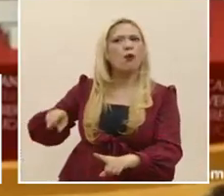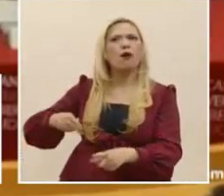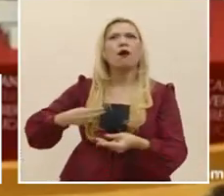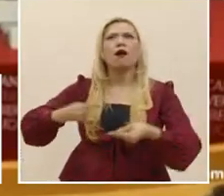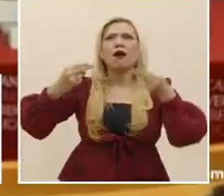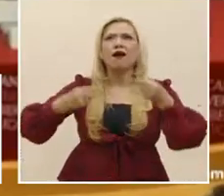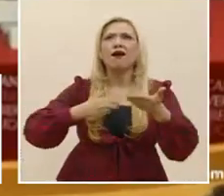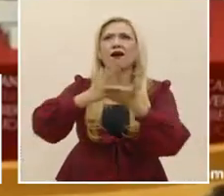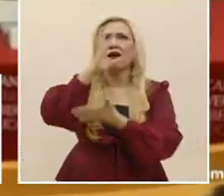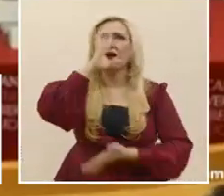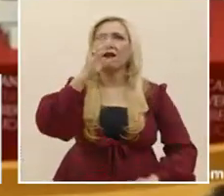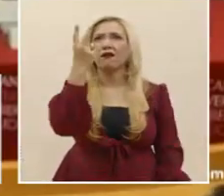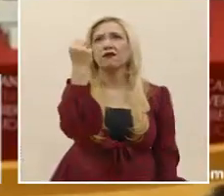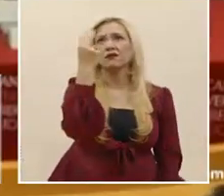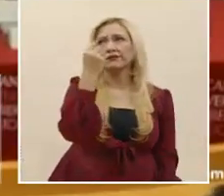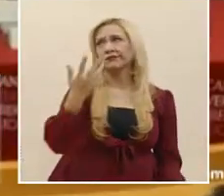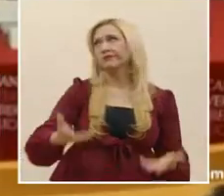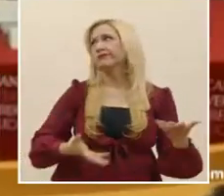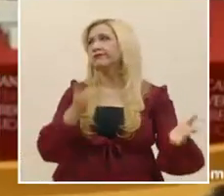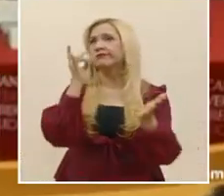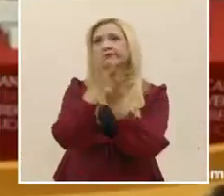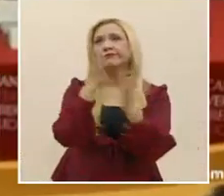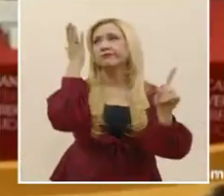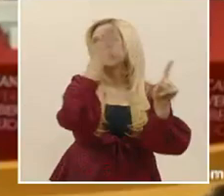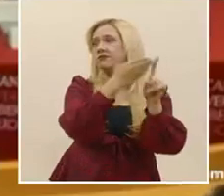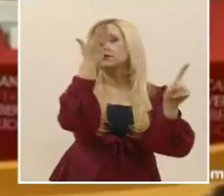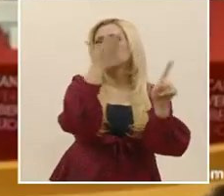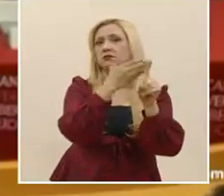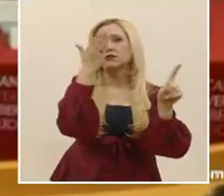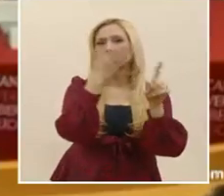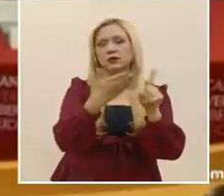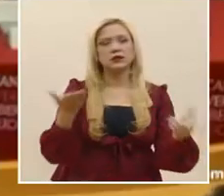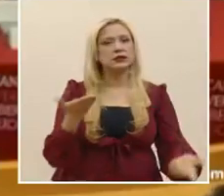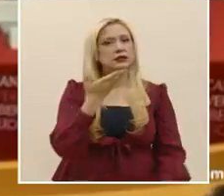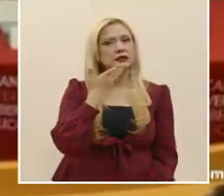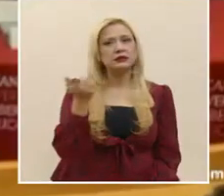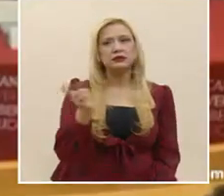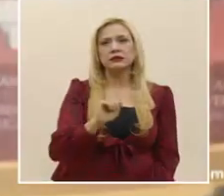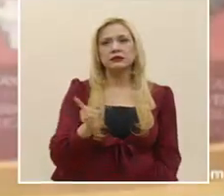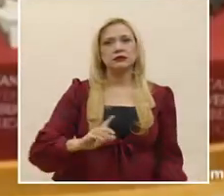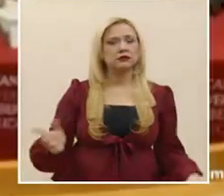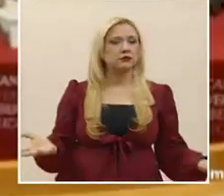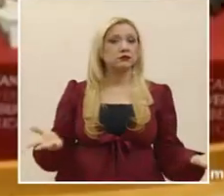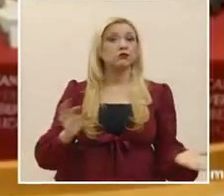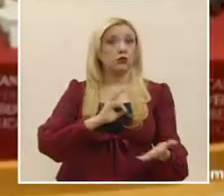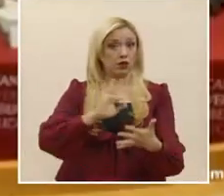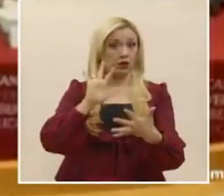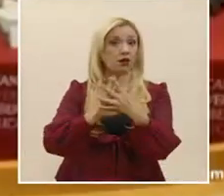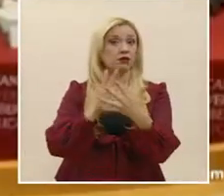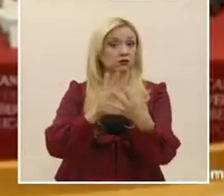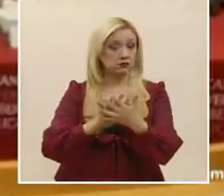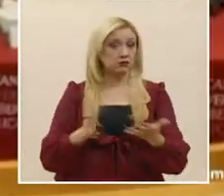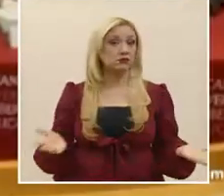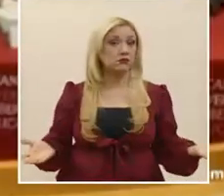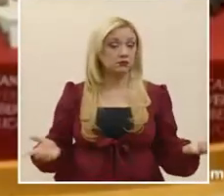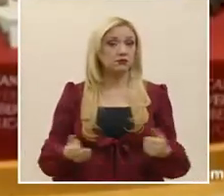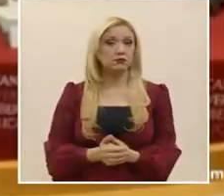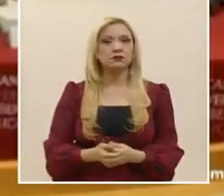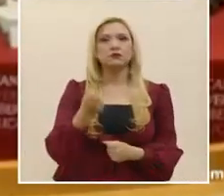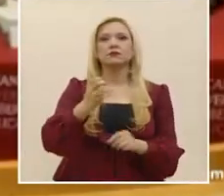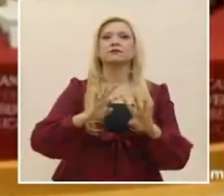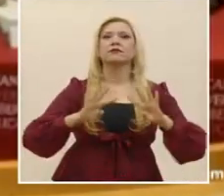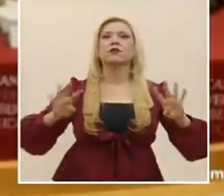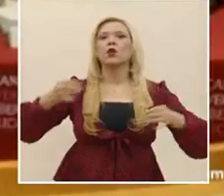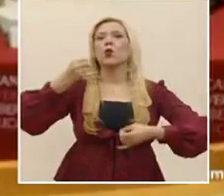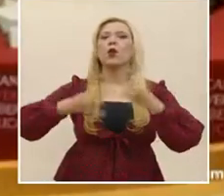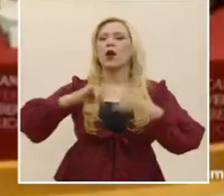y además son las únicas prácticas que se sancionan que además tienen una sanción de cárcel. En el evento, el juez